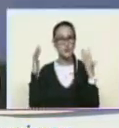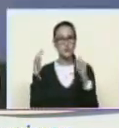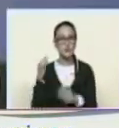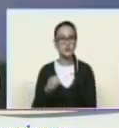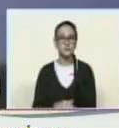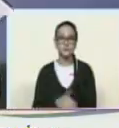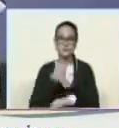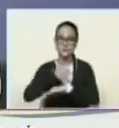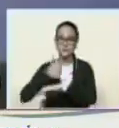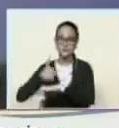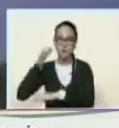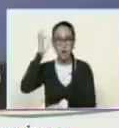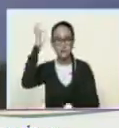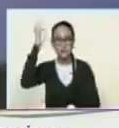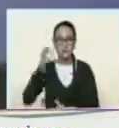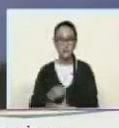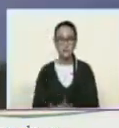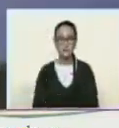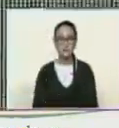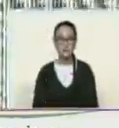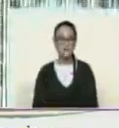Legislativo.